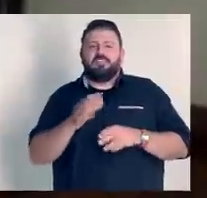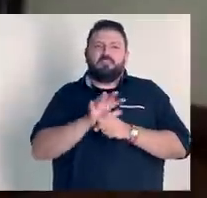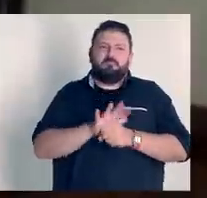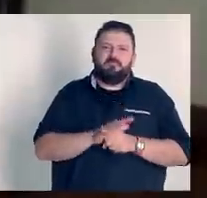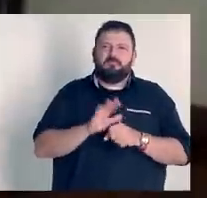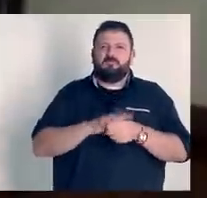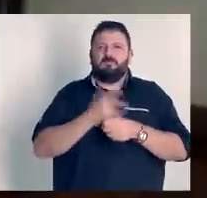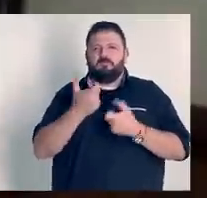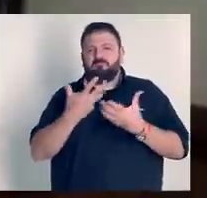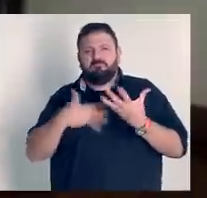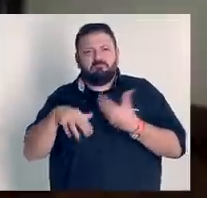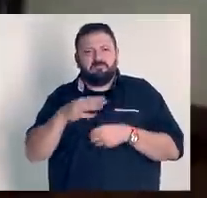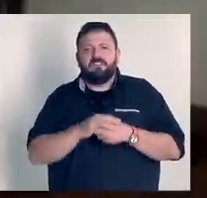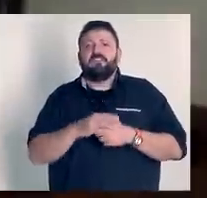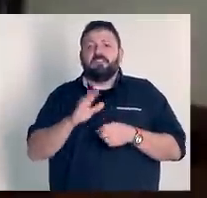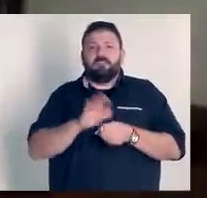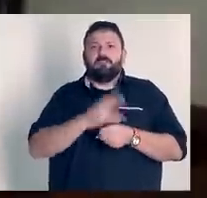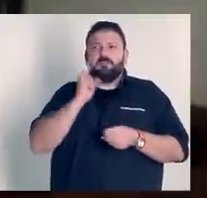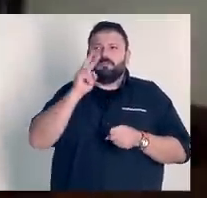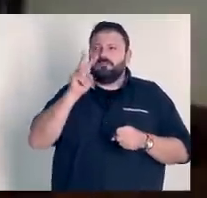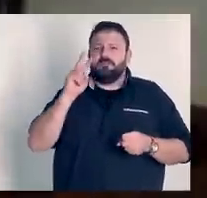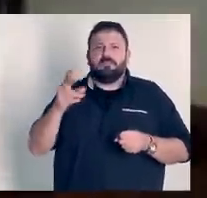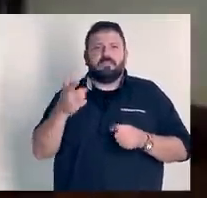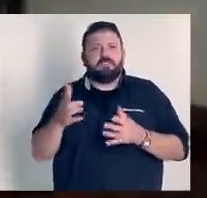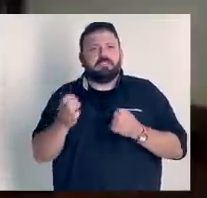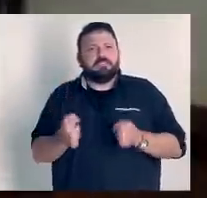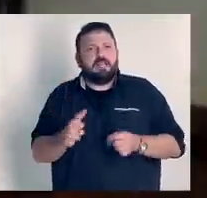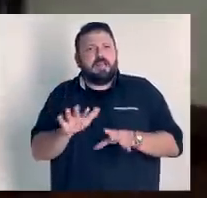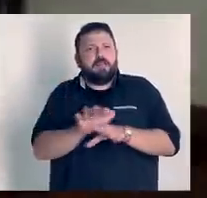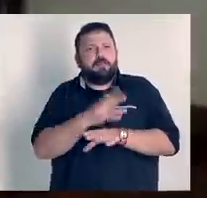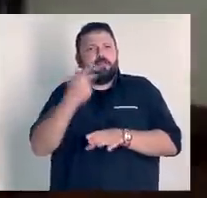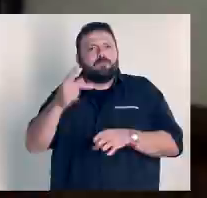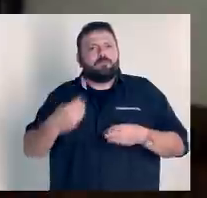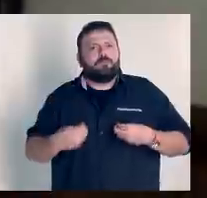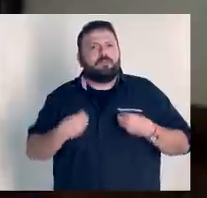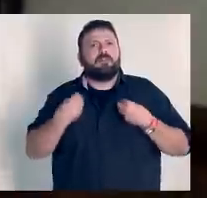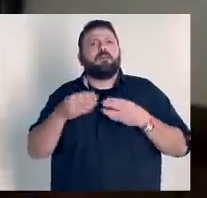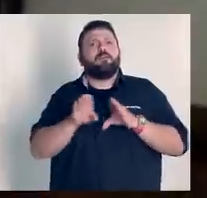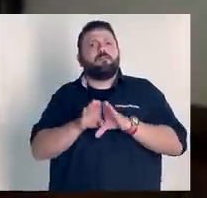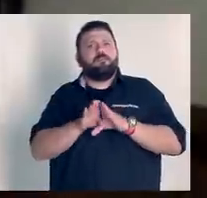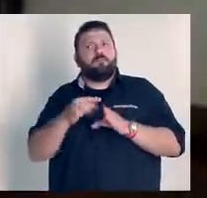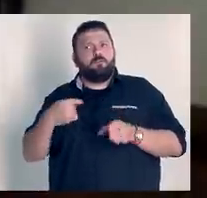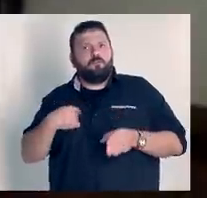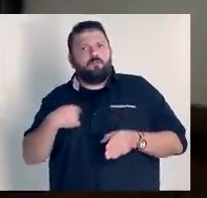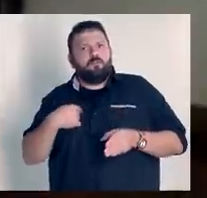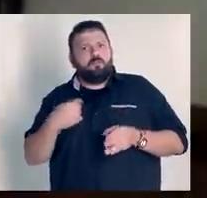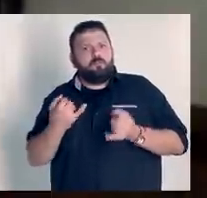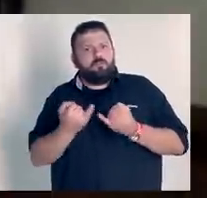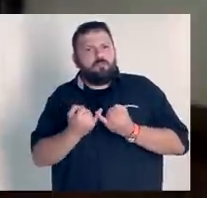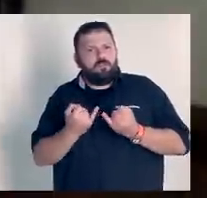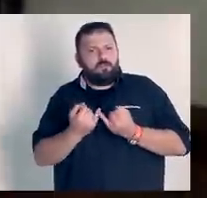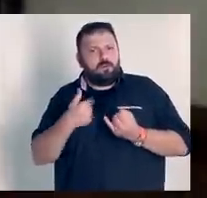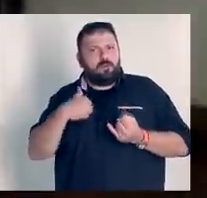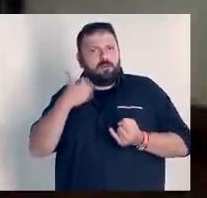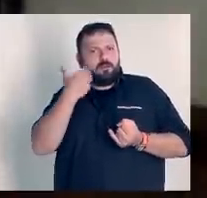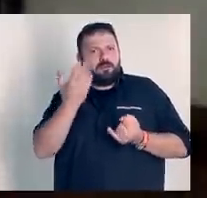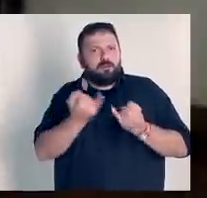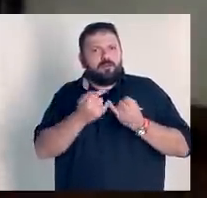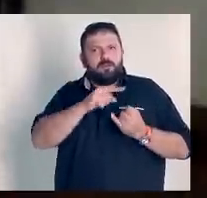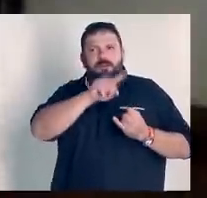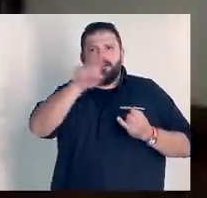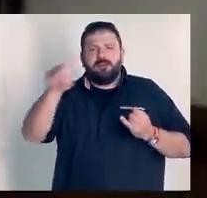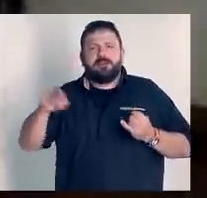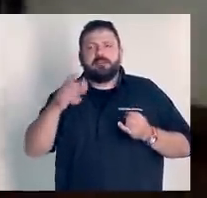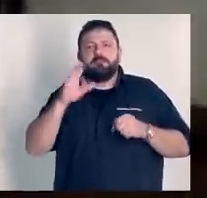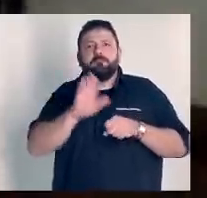están transformando de tal manera su vida, ¿por qué yo no voy a poder transformar esta depresión que traigo? Y eso me